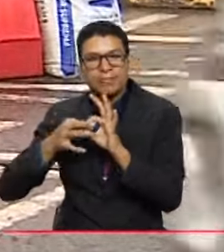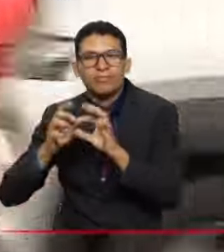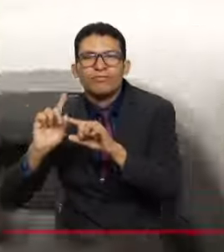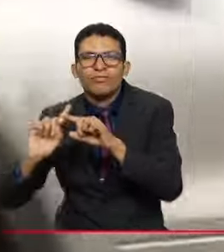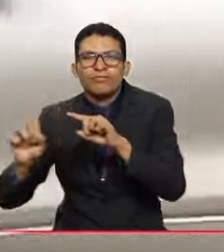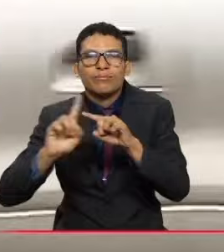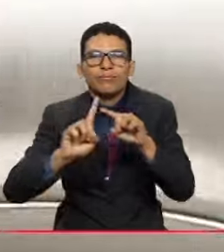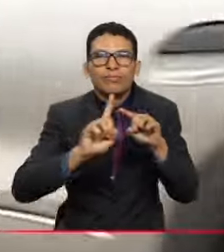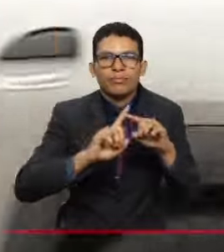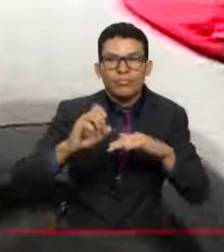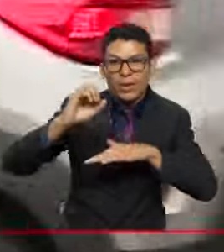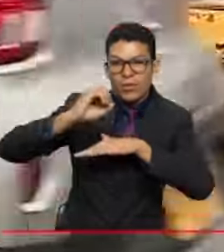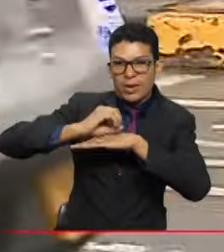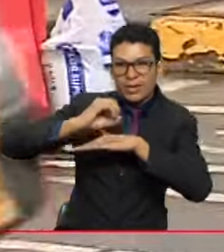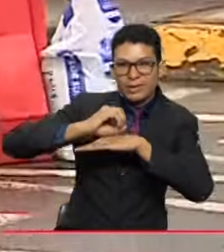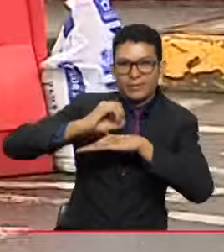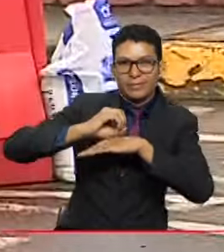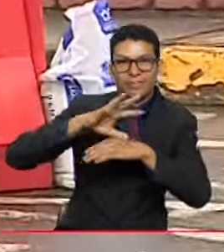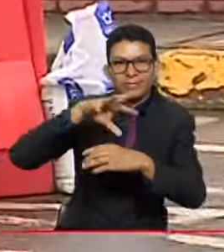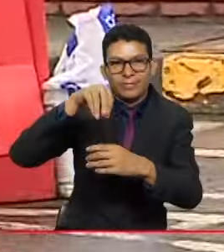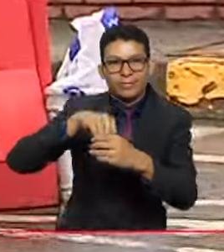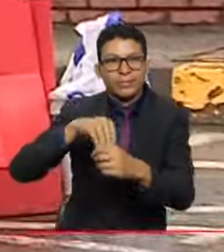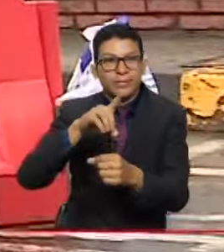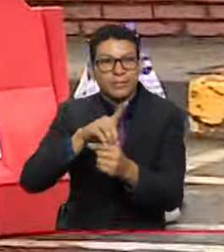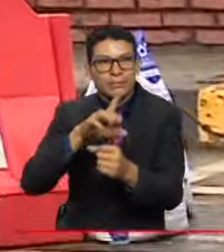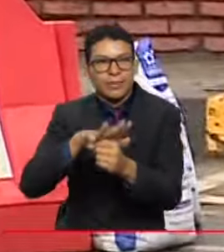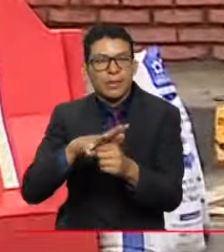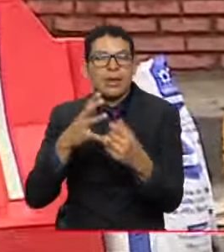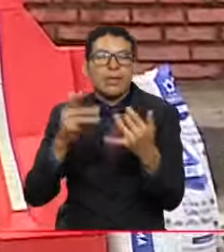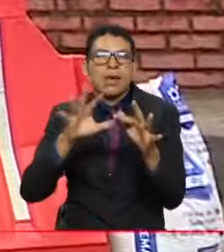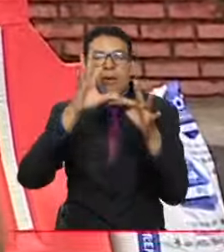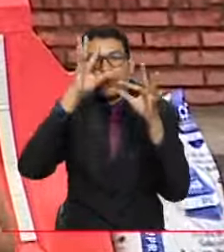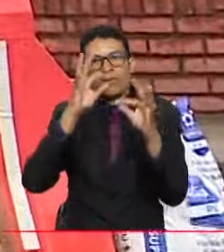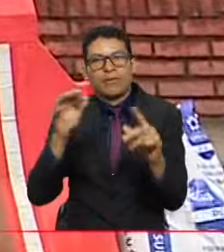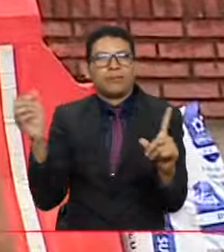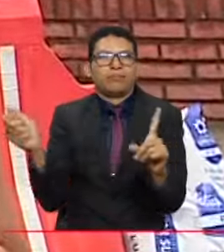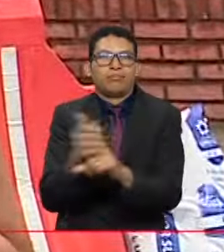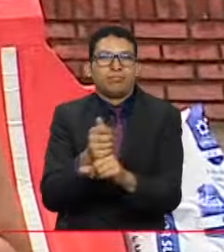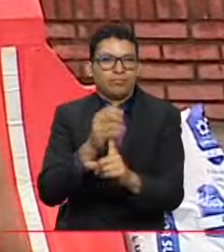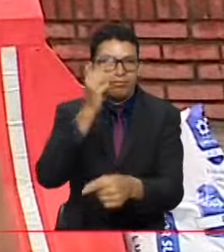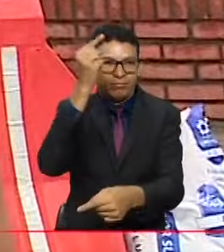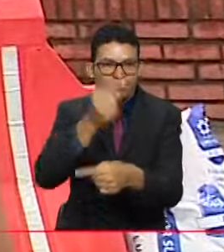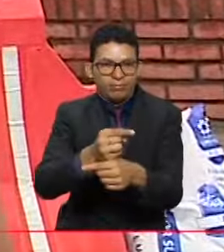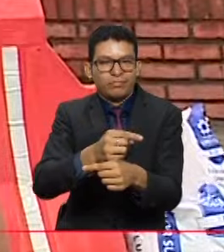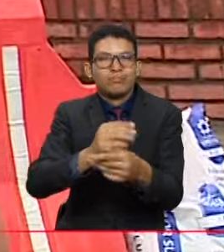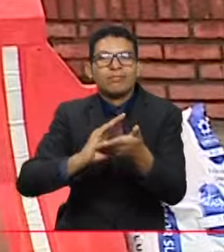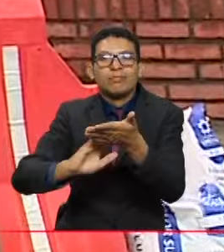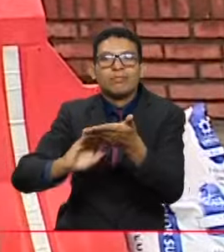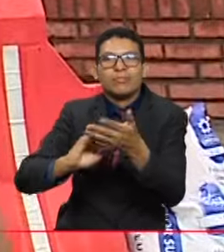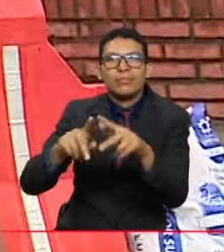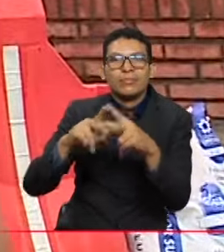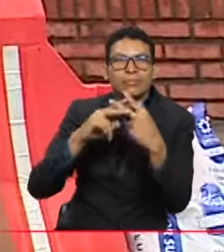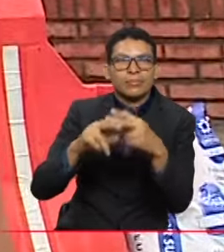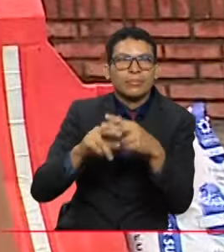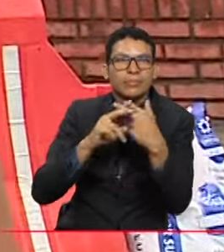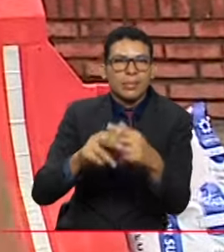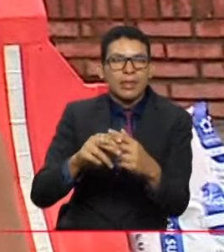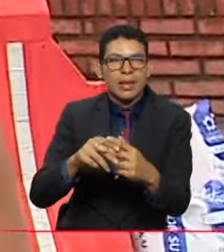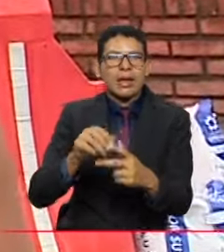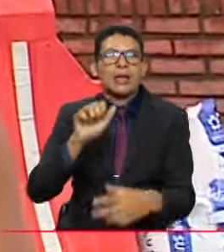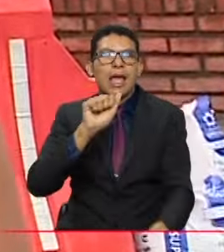diferentes organismos al interior de del distrito se pudo lograr materializar la reparación del puente de la Avenida